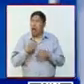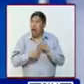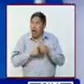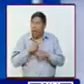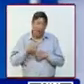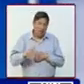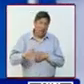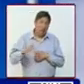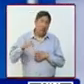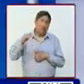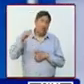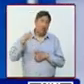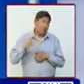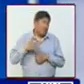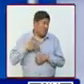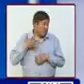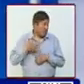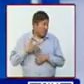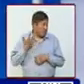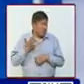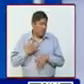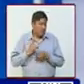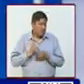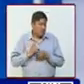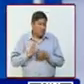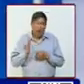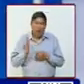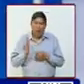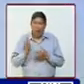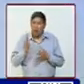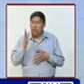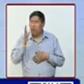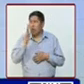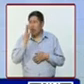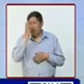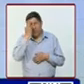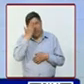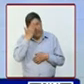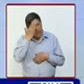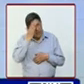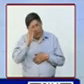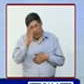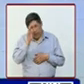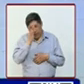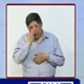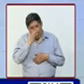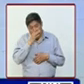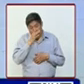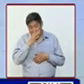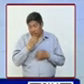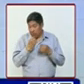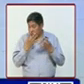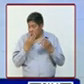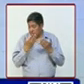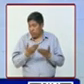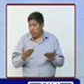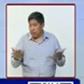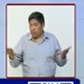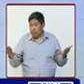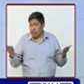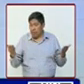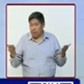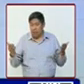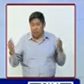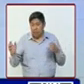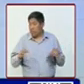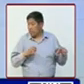edad, ¿sí? Los sentimientos, el vacío de la figura materna. Sí, sí, no sé, imaginamos que se han juntado muchos factores que han